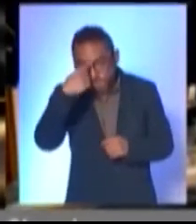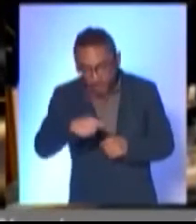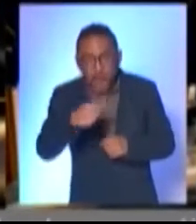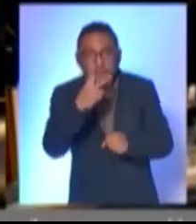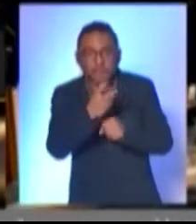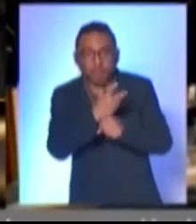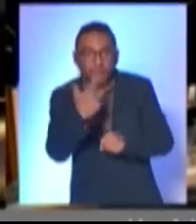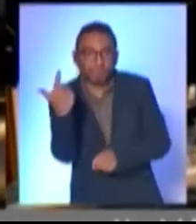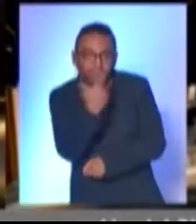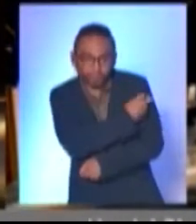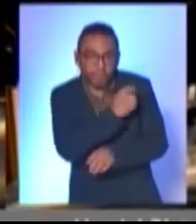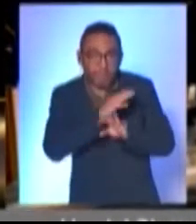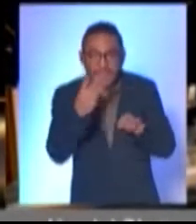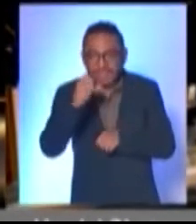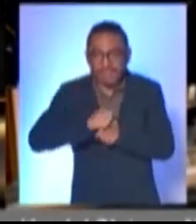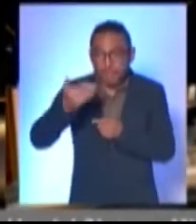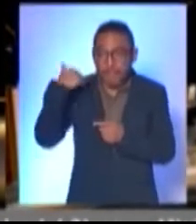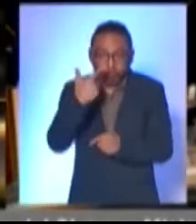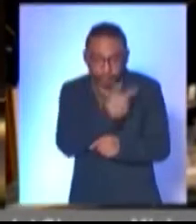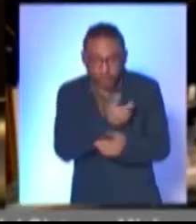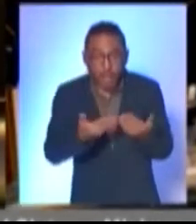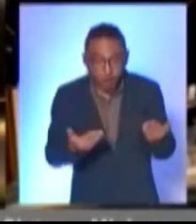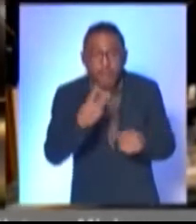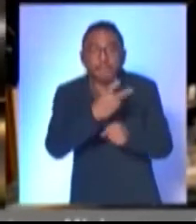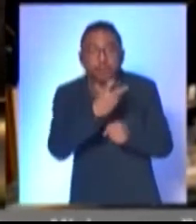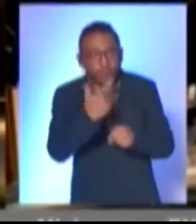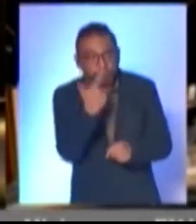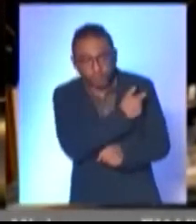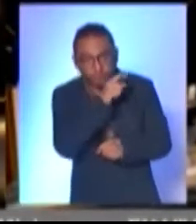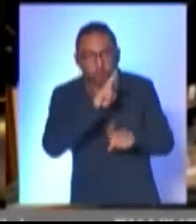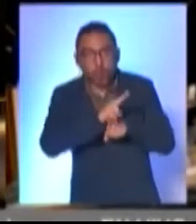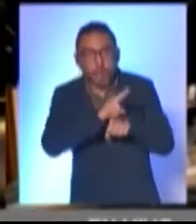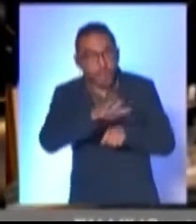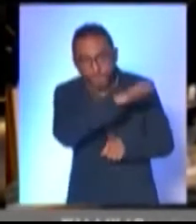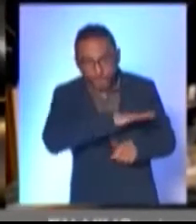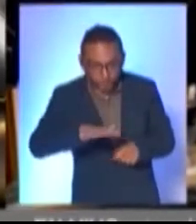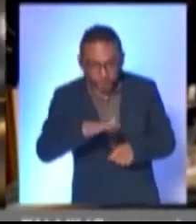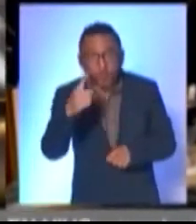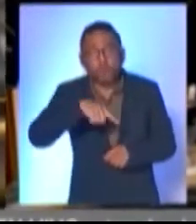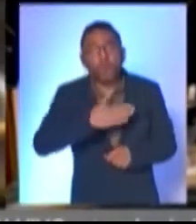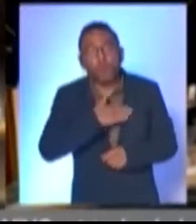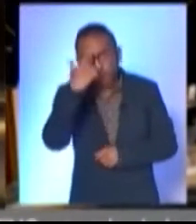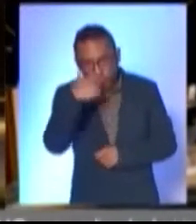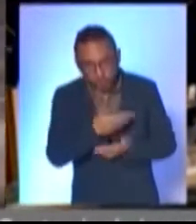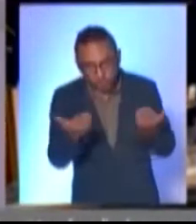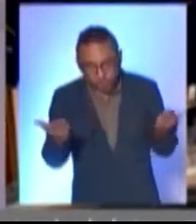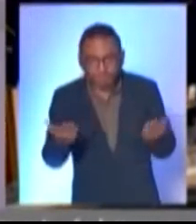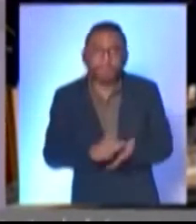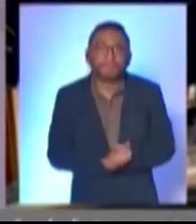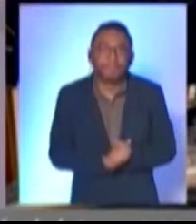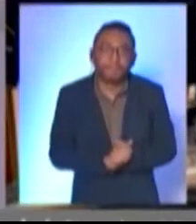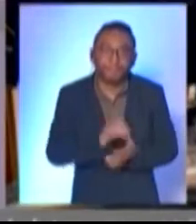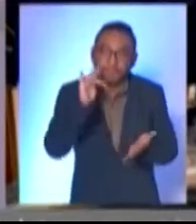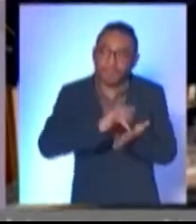vacuna, la cual recibieron hace 3 semanas en la Perla del Cupaticio. Es la información que tengo para todos ustedes, que tengan todos ustedes muy buenas noches. Gracias,